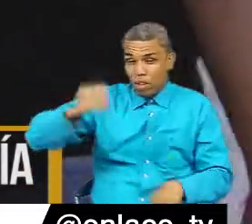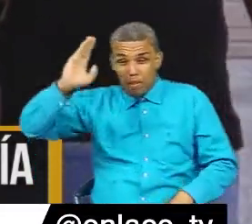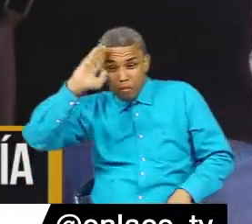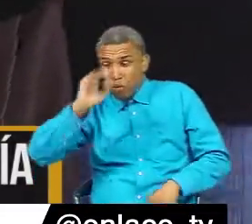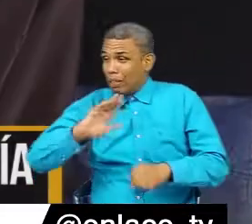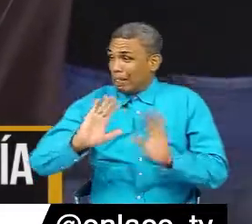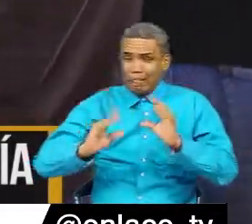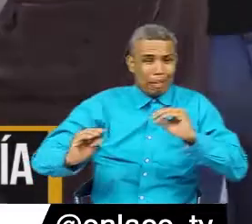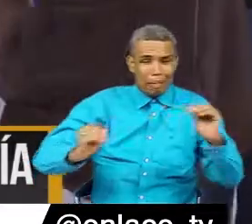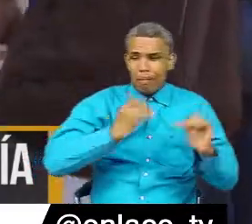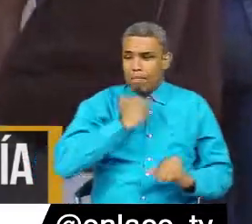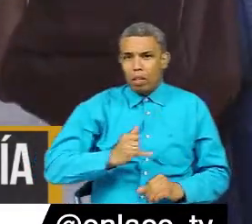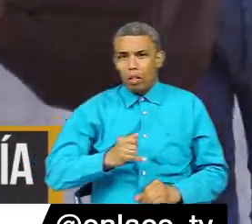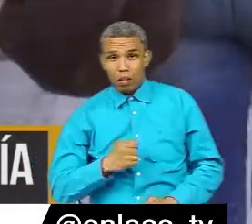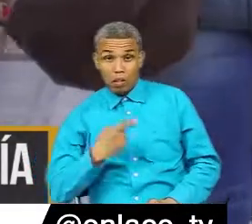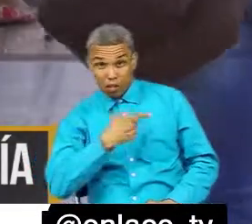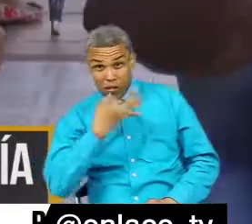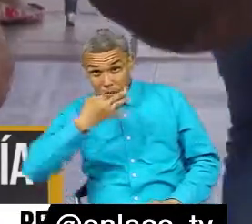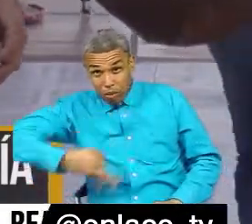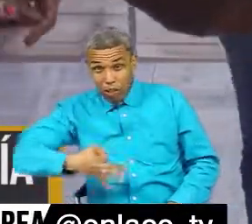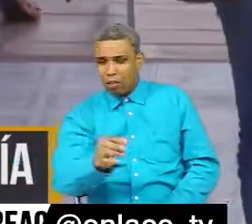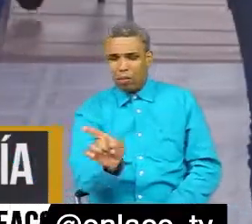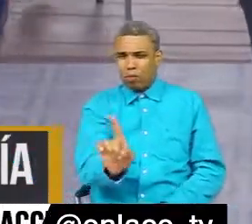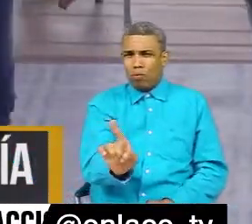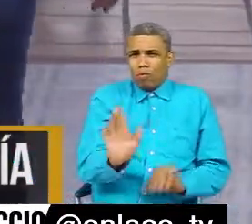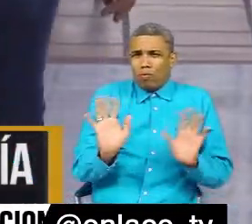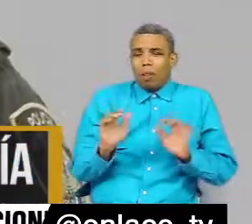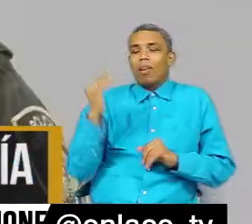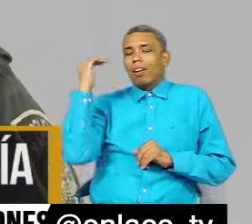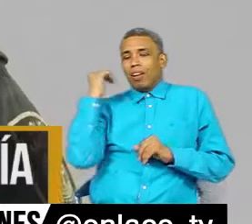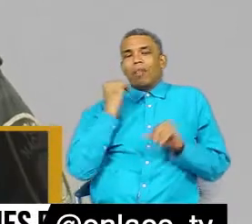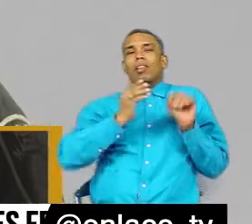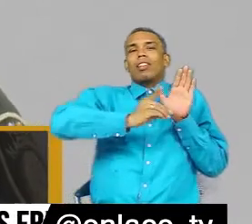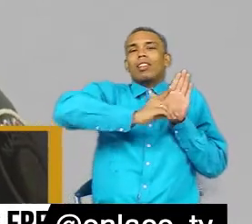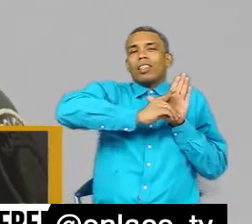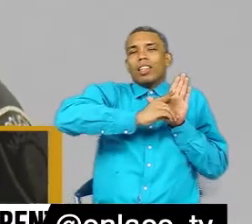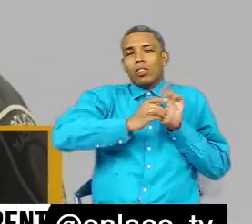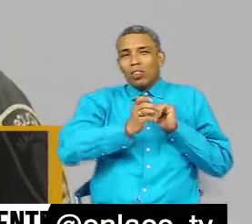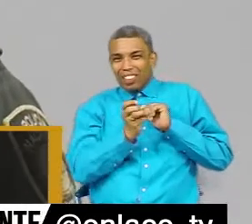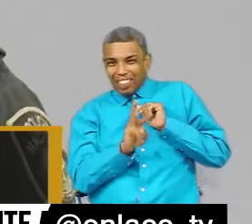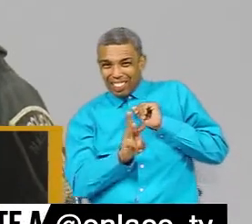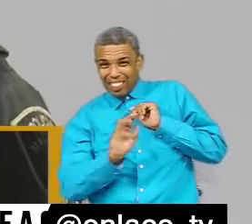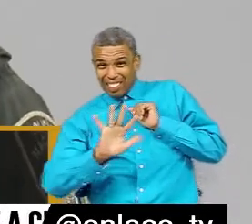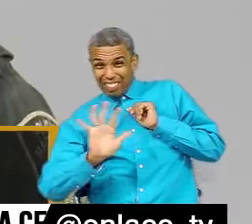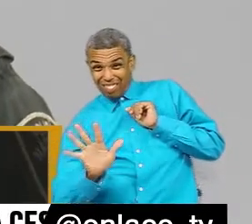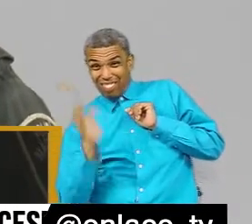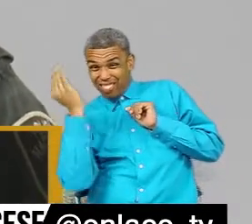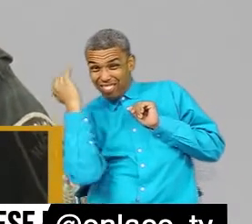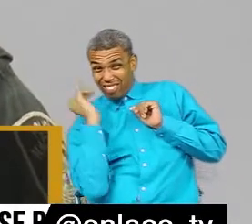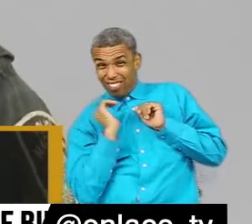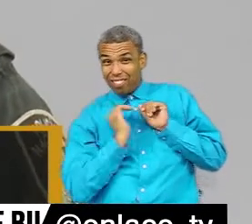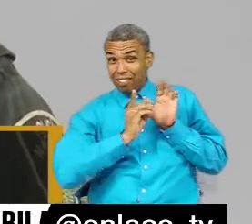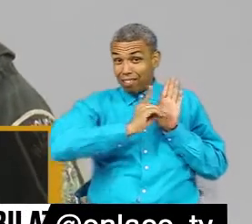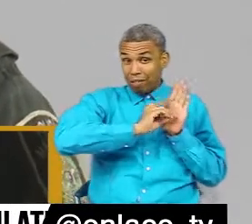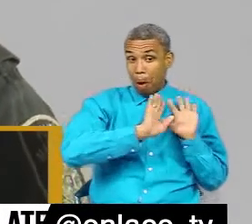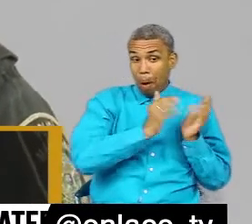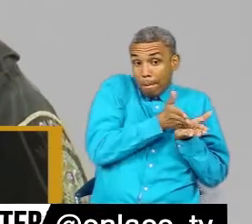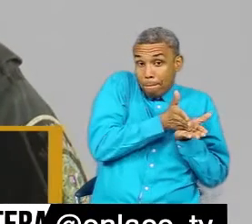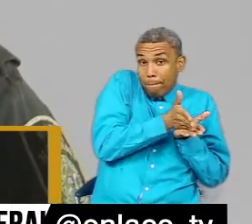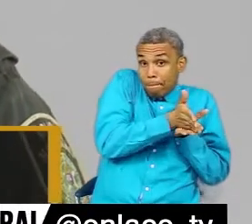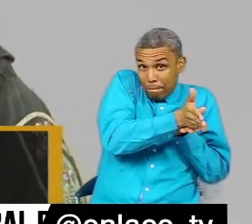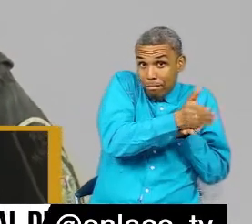cierto. Lo que se hace es que se actualiza lo que teníamos en el decreto 1355 del 70, que es la norma que se encuentra en vigente